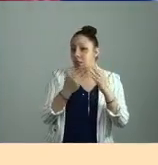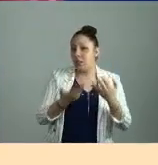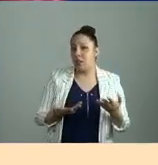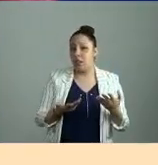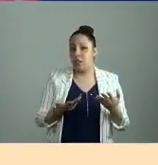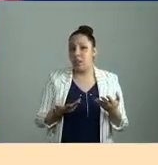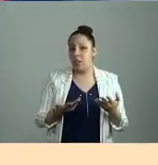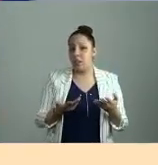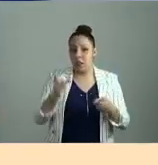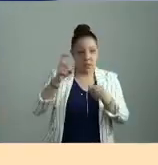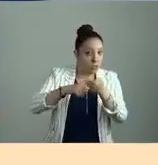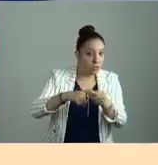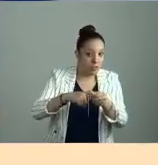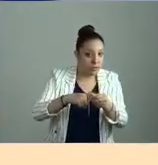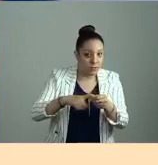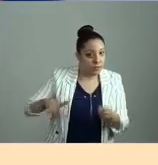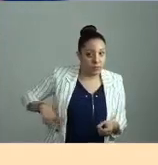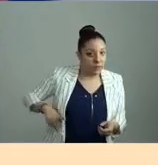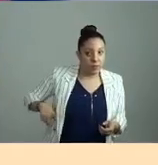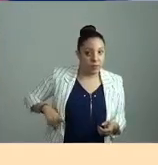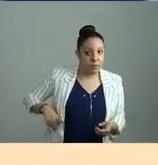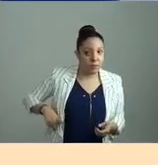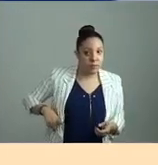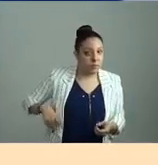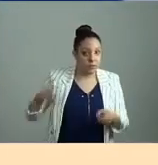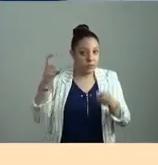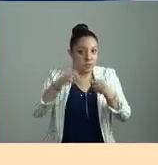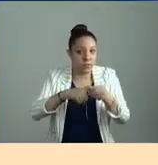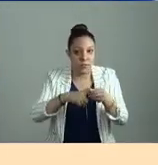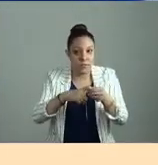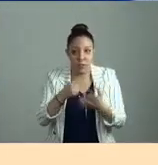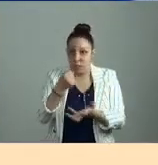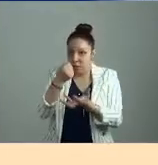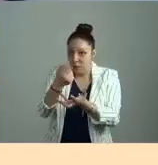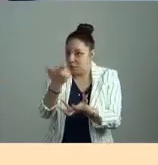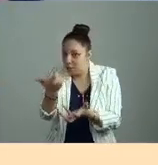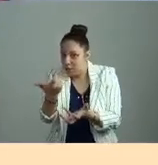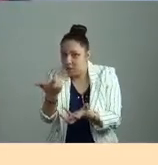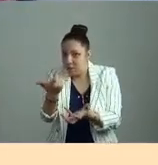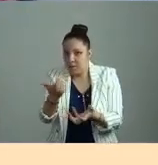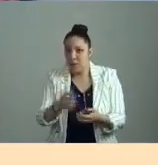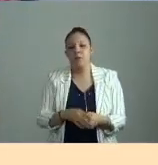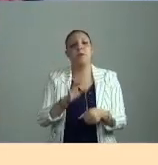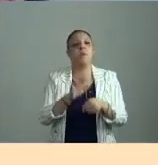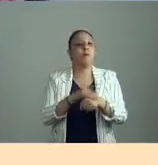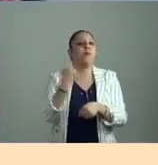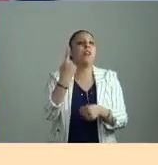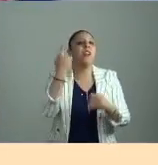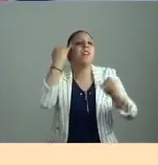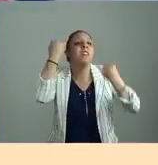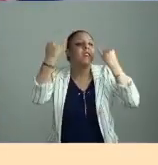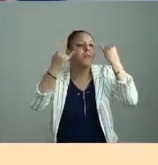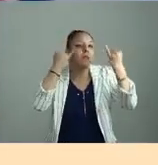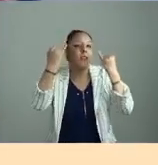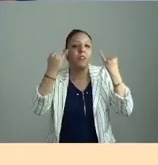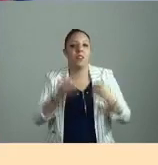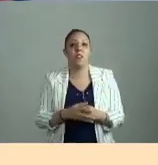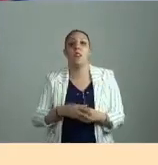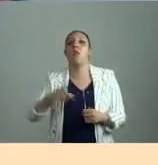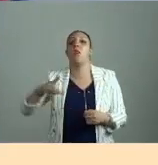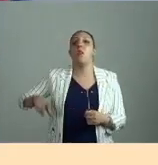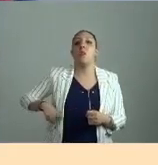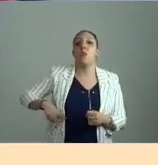baje su fundamento porque sin la capacidad de trabajar no hay ninguna